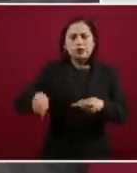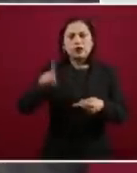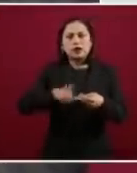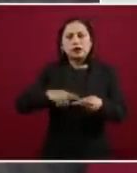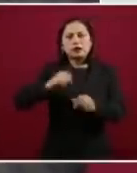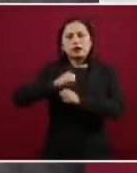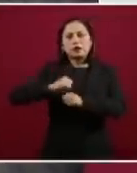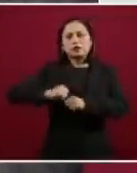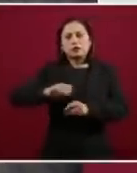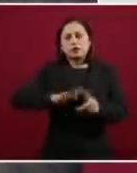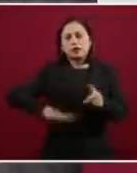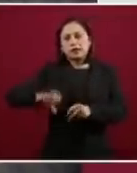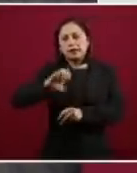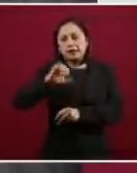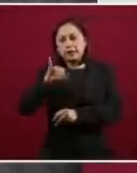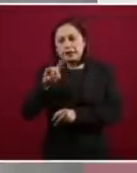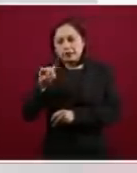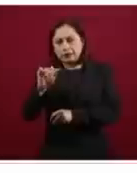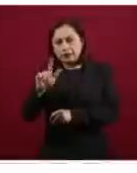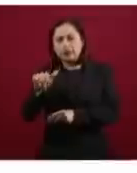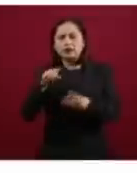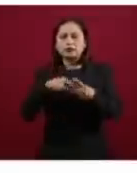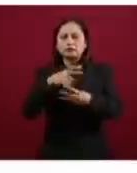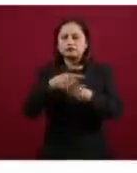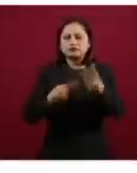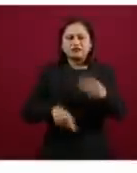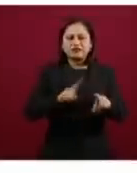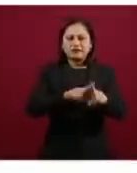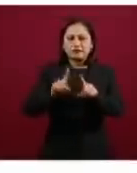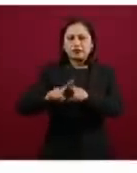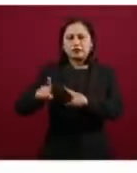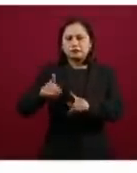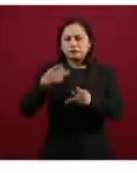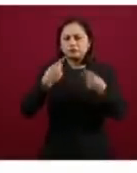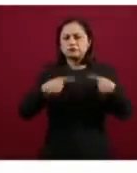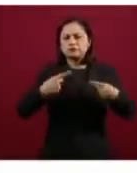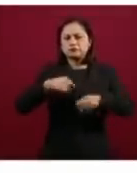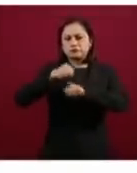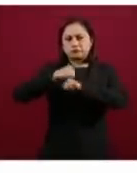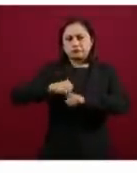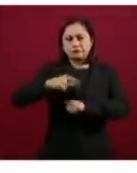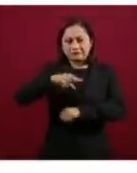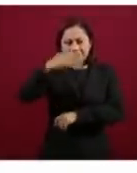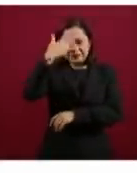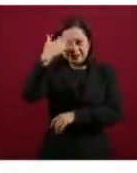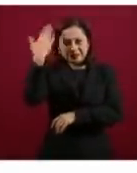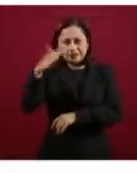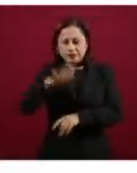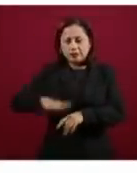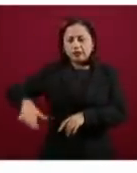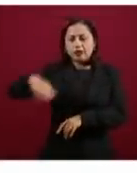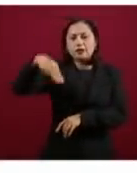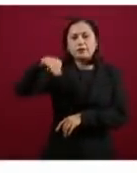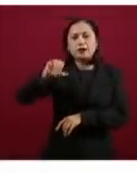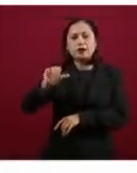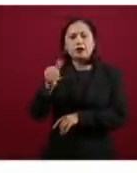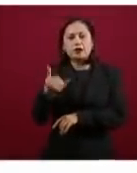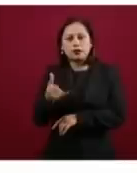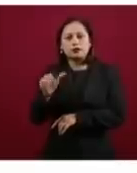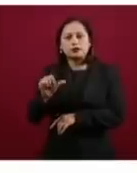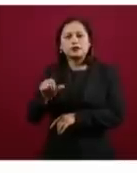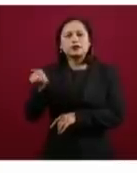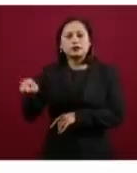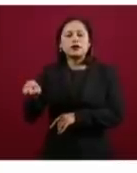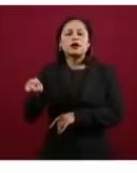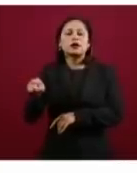comunales, a las autoridades tradicionales. Ustedes saben que en la zona maya particularmente hay un